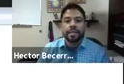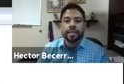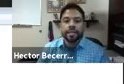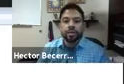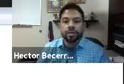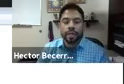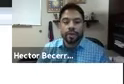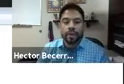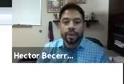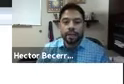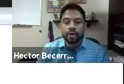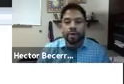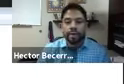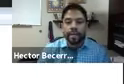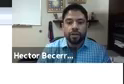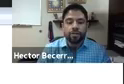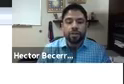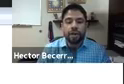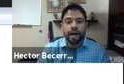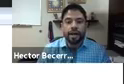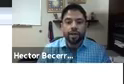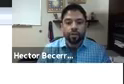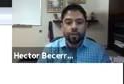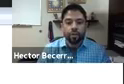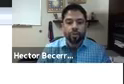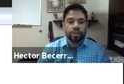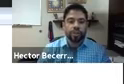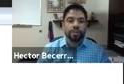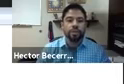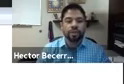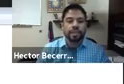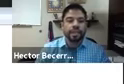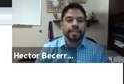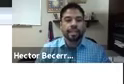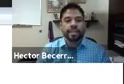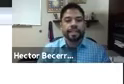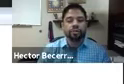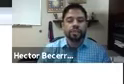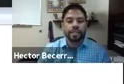exámenes, 99 de ellos han resultado positivo,